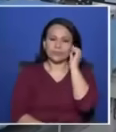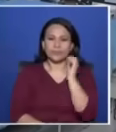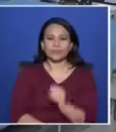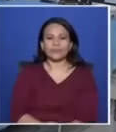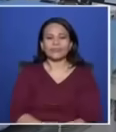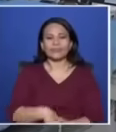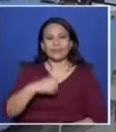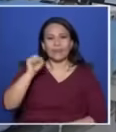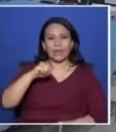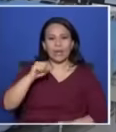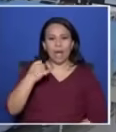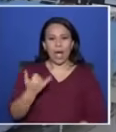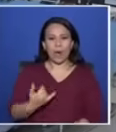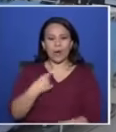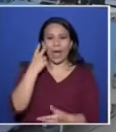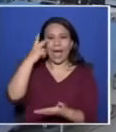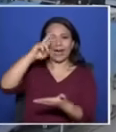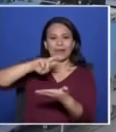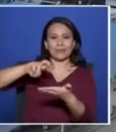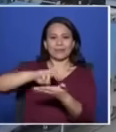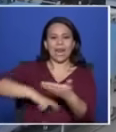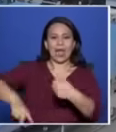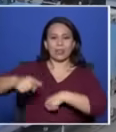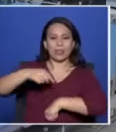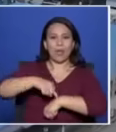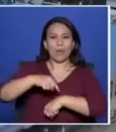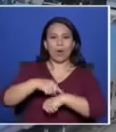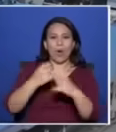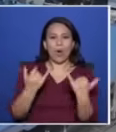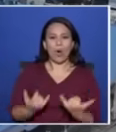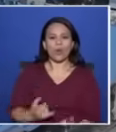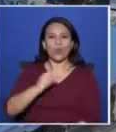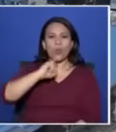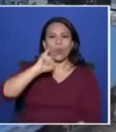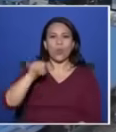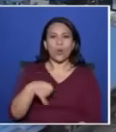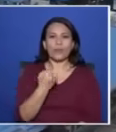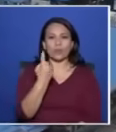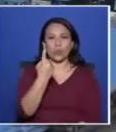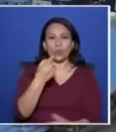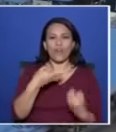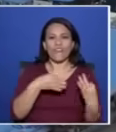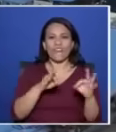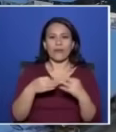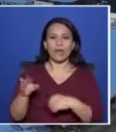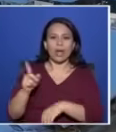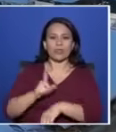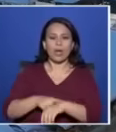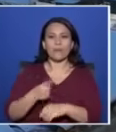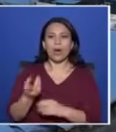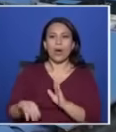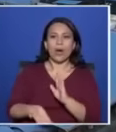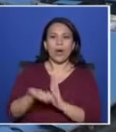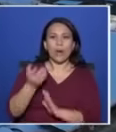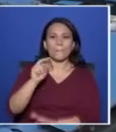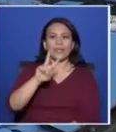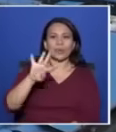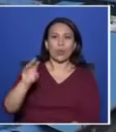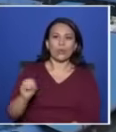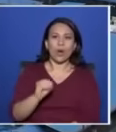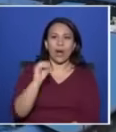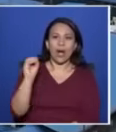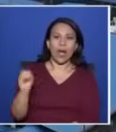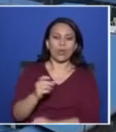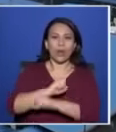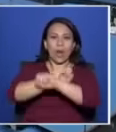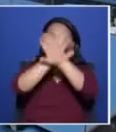Sí, es momento de revisar el tiempo. Hoy jueves 1 de febrero, Guayaquil tendrá una temperatura mínima de 24 grados centígrados durante